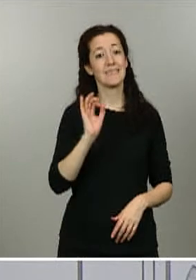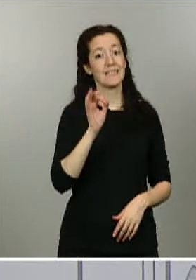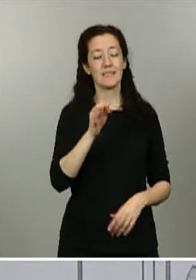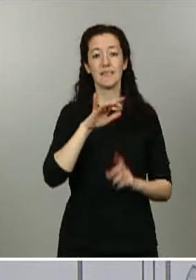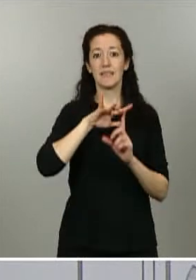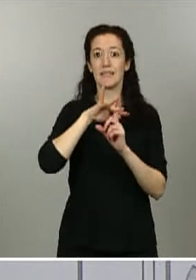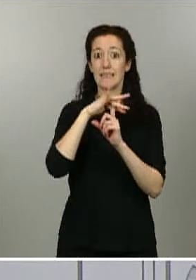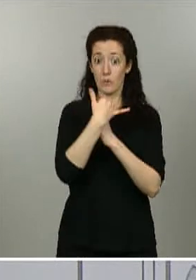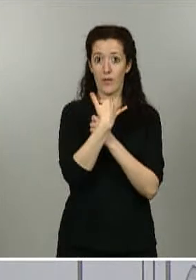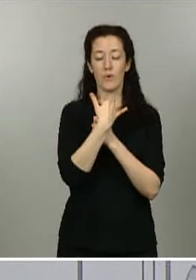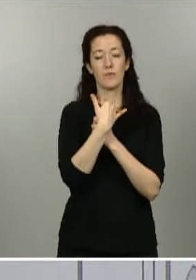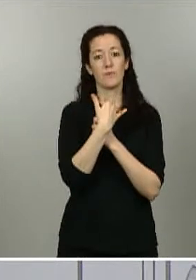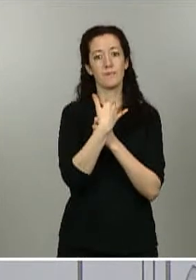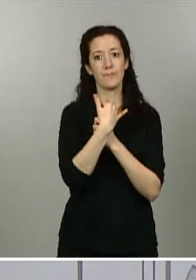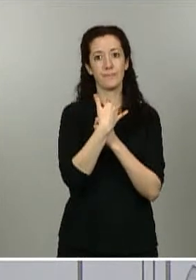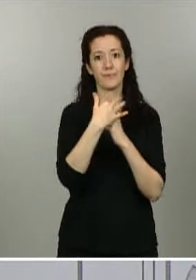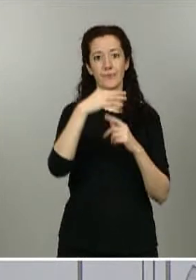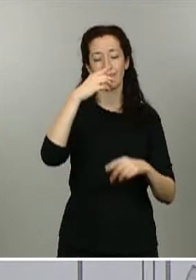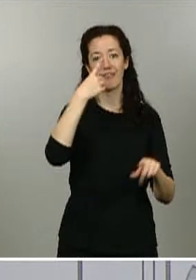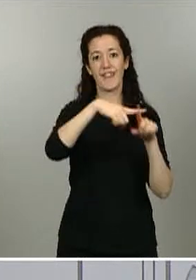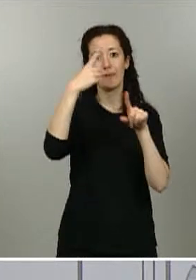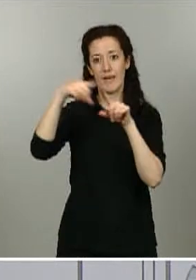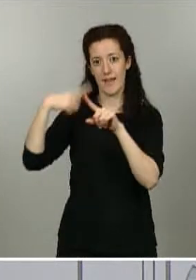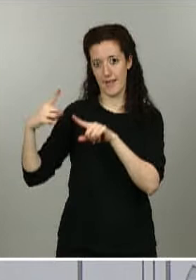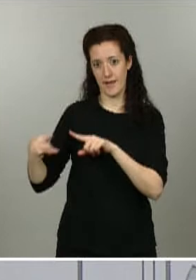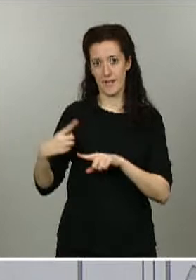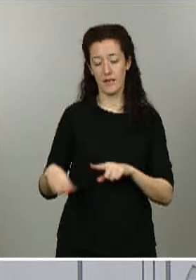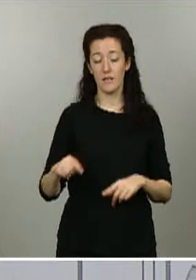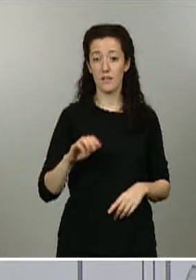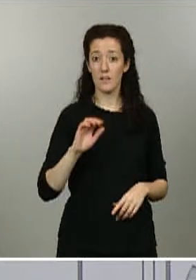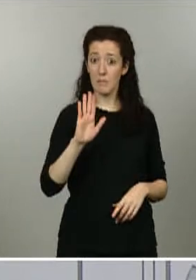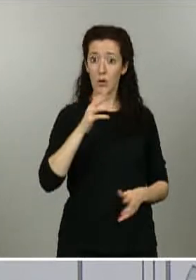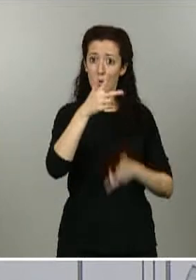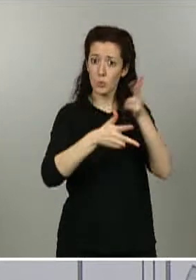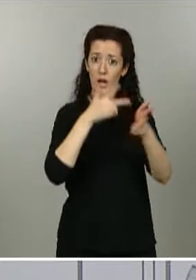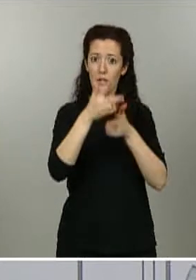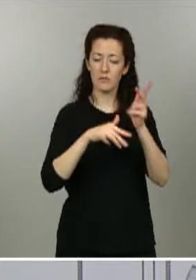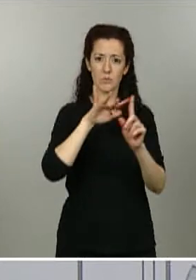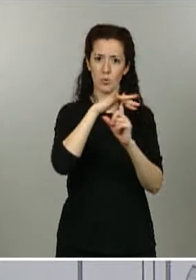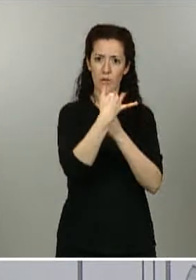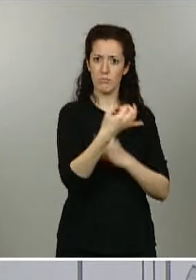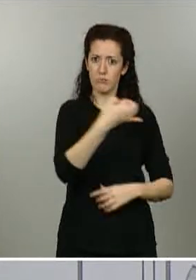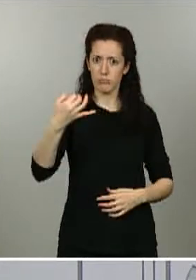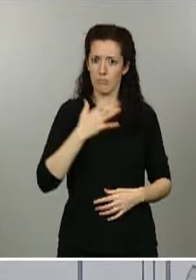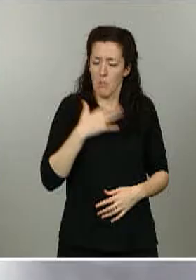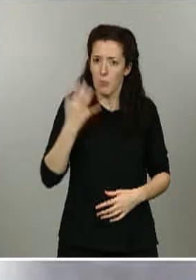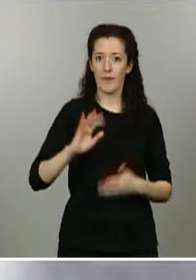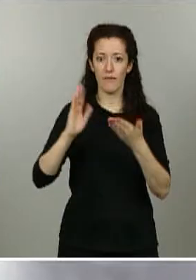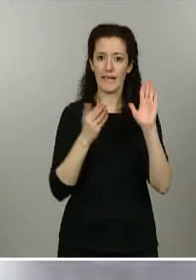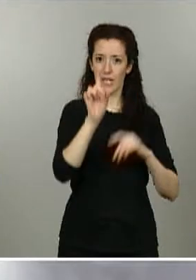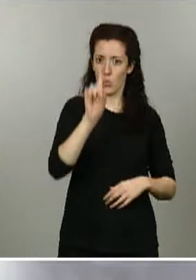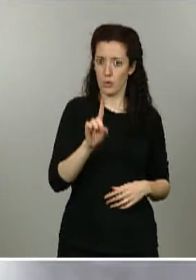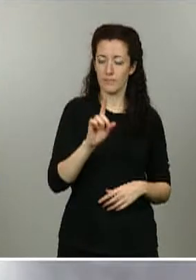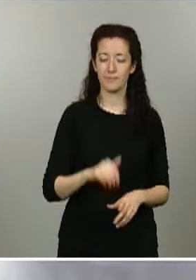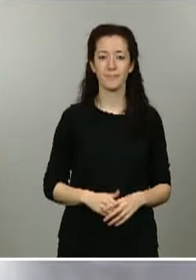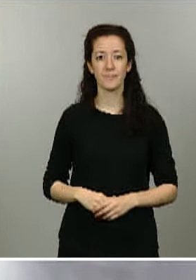diferentes provincias, pero está en una situación perfectamente apta para mantener la fase 1. Y una última pregunta de